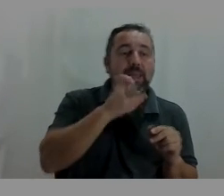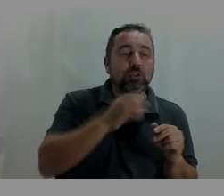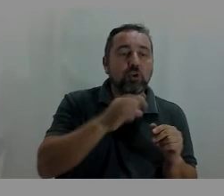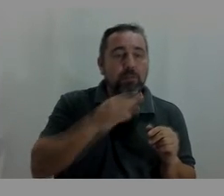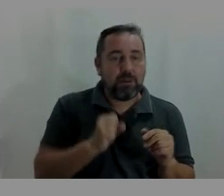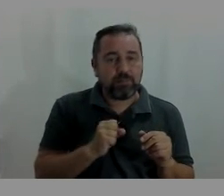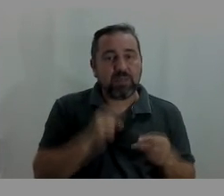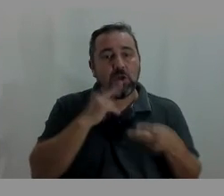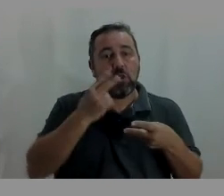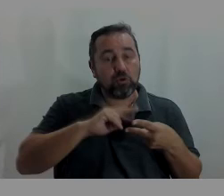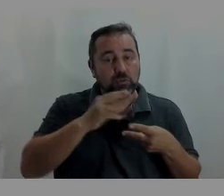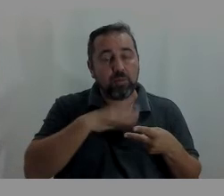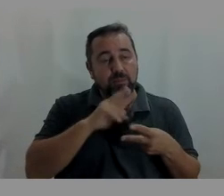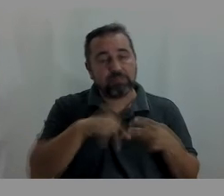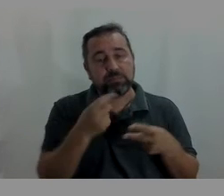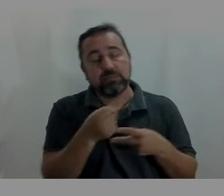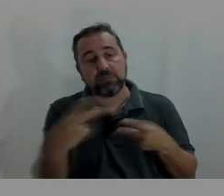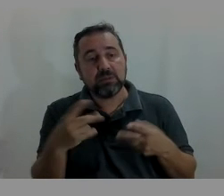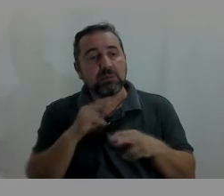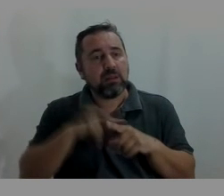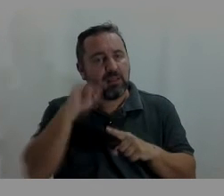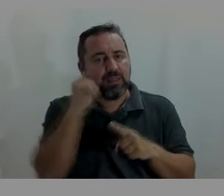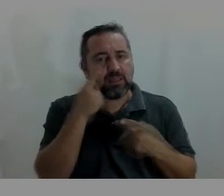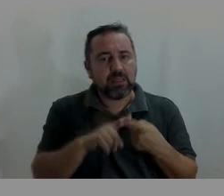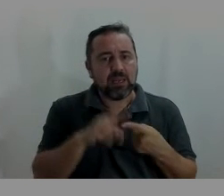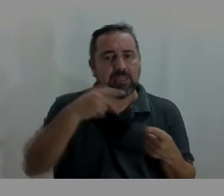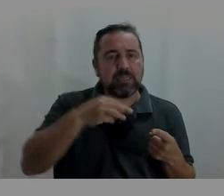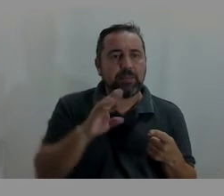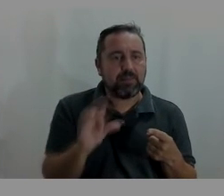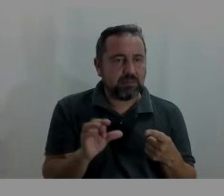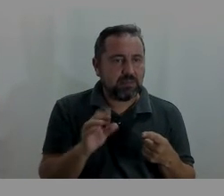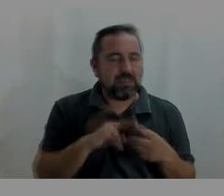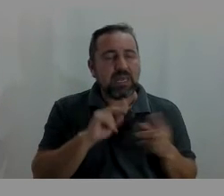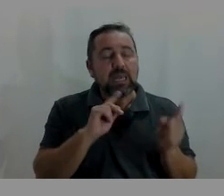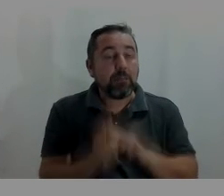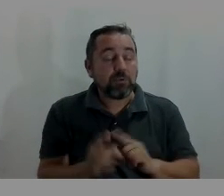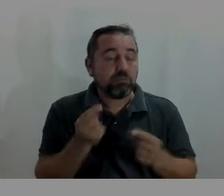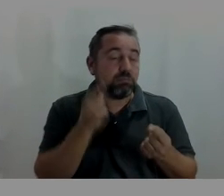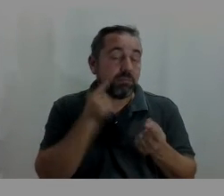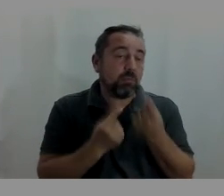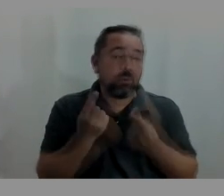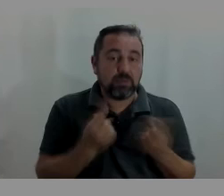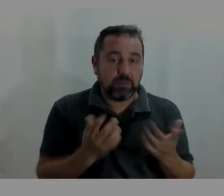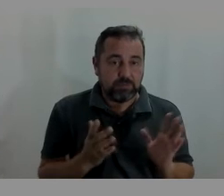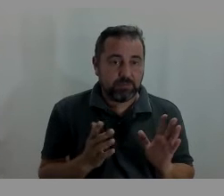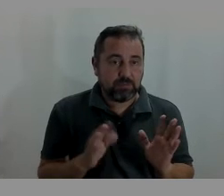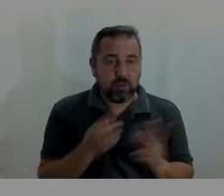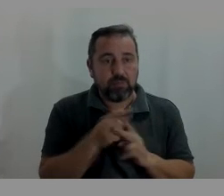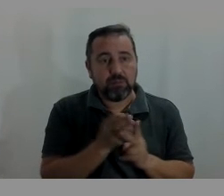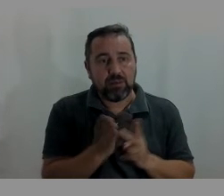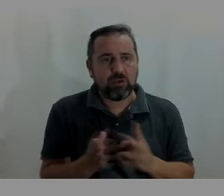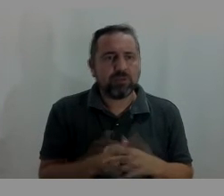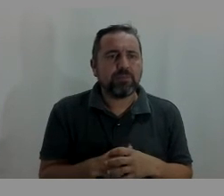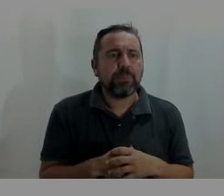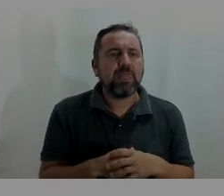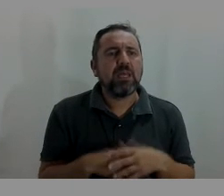dos procedimientos nos van a permitir detectar tanto las variantes SNPs, o sea, cambios puntuales, como deleciones.